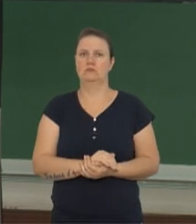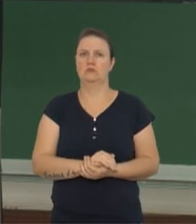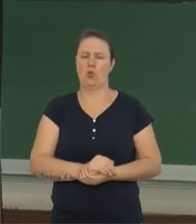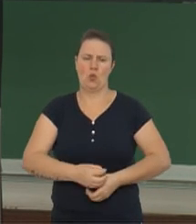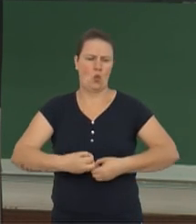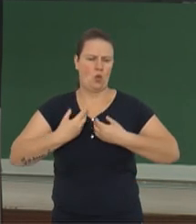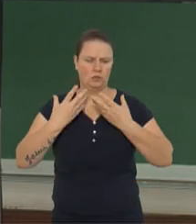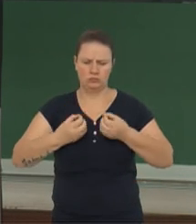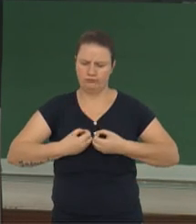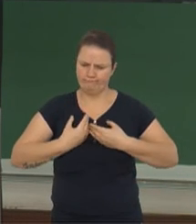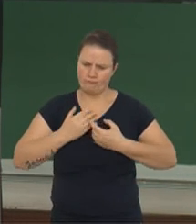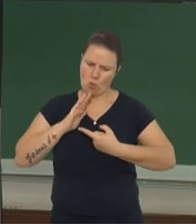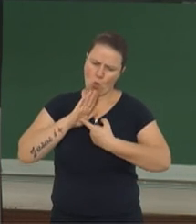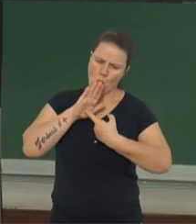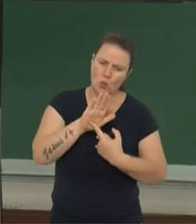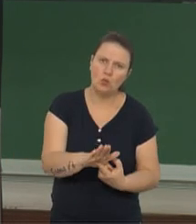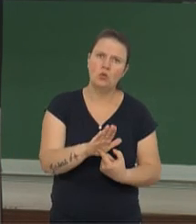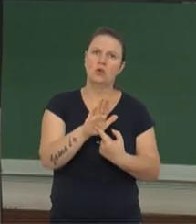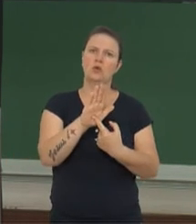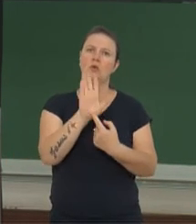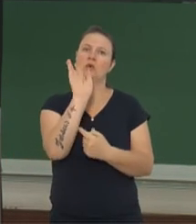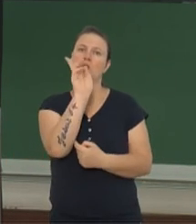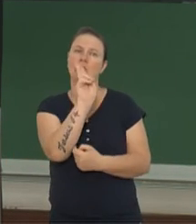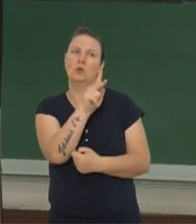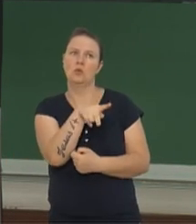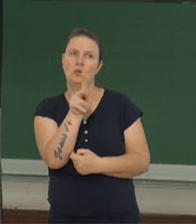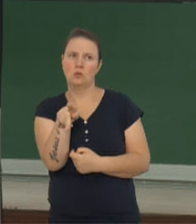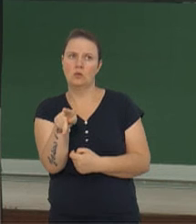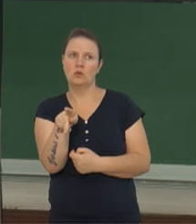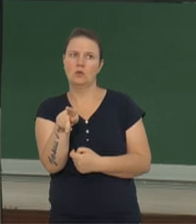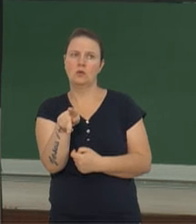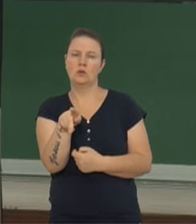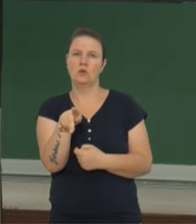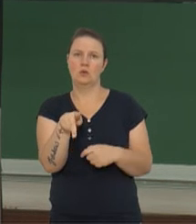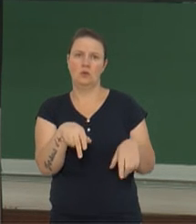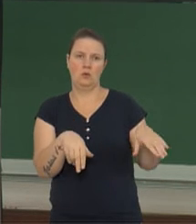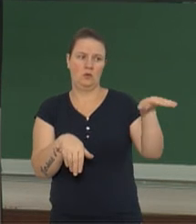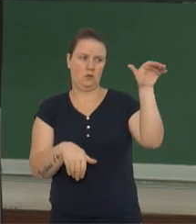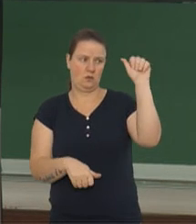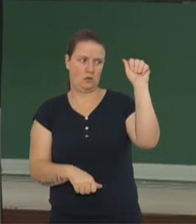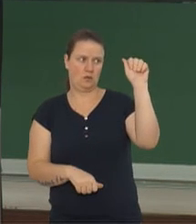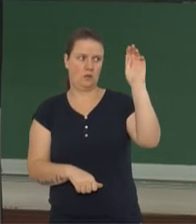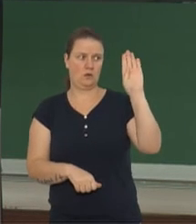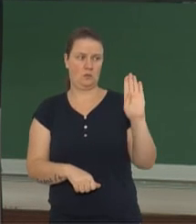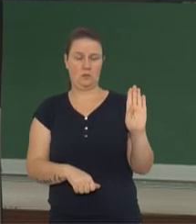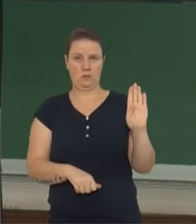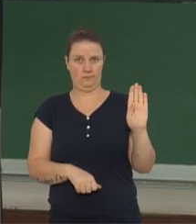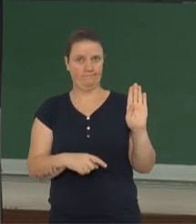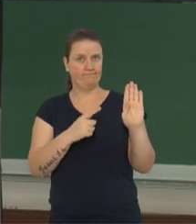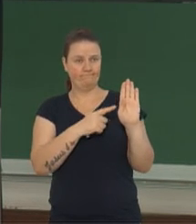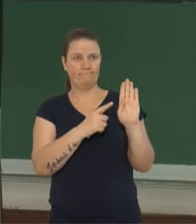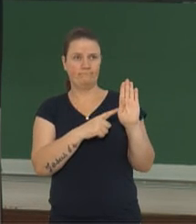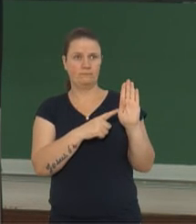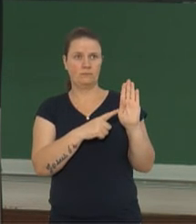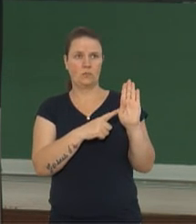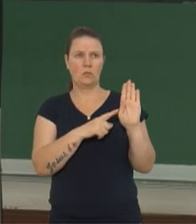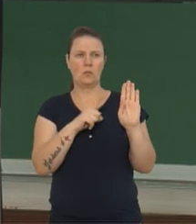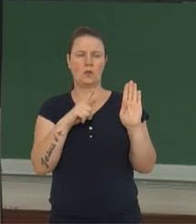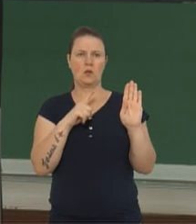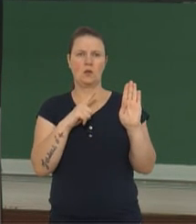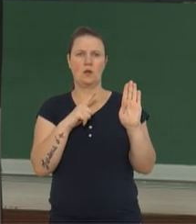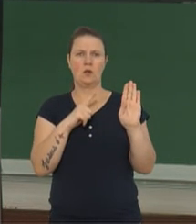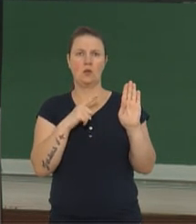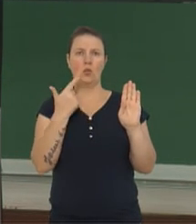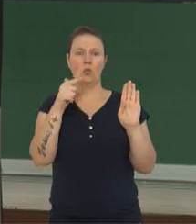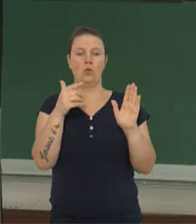expresión que identifiquemos el uso? El profesor ha puesto aquí dos posibilidades. Y lembran, son expresiones de una otra